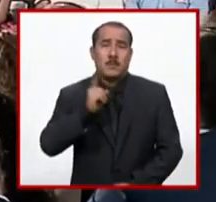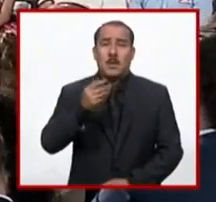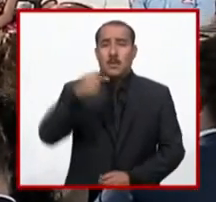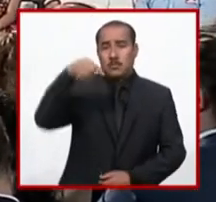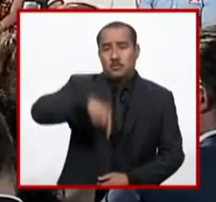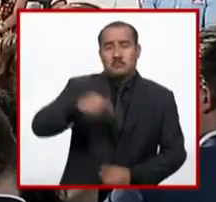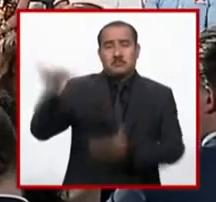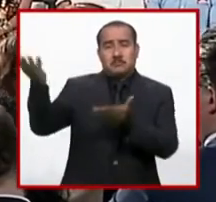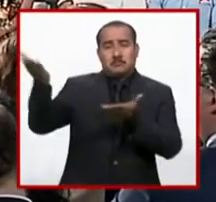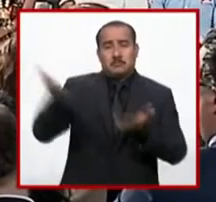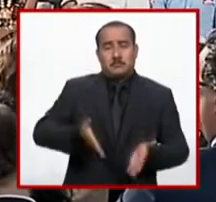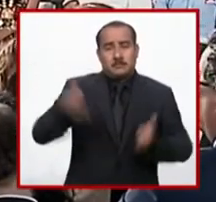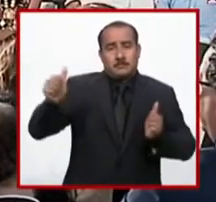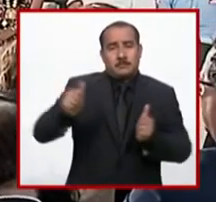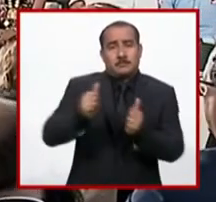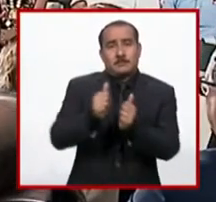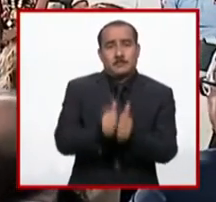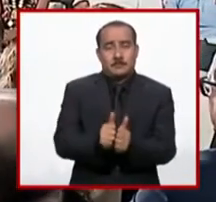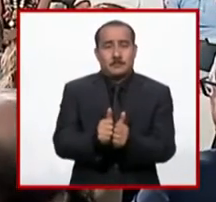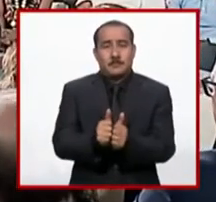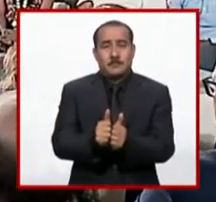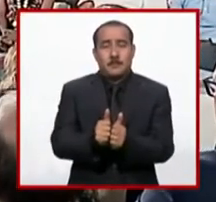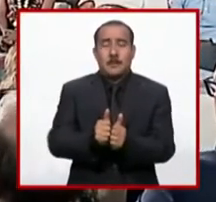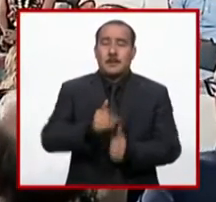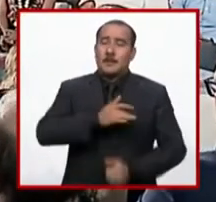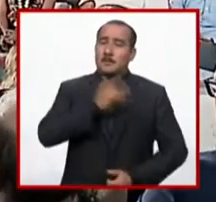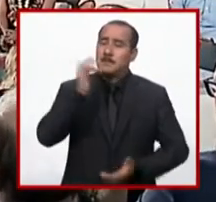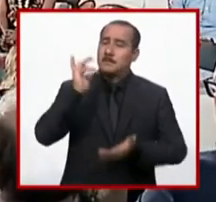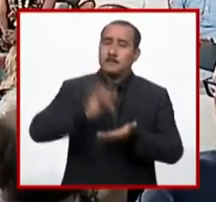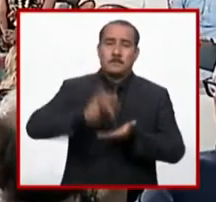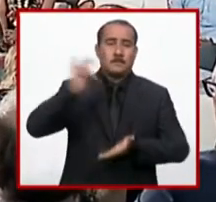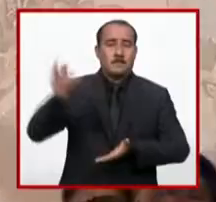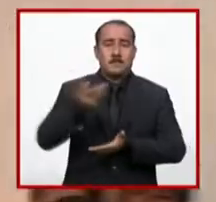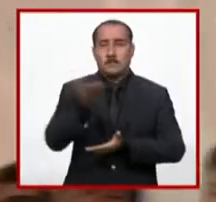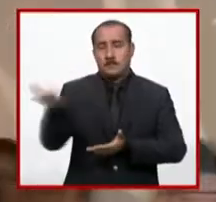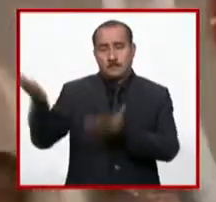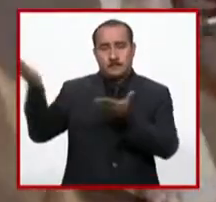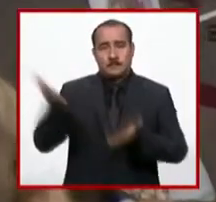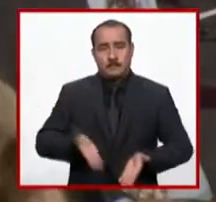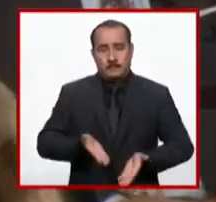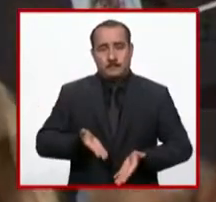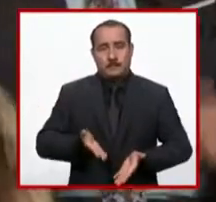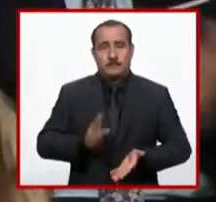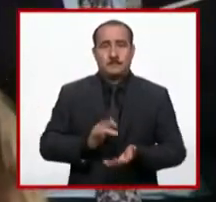la oportunidad de acompañarnos, agradezco también su presencia.